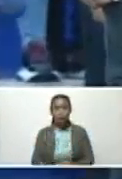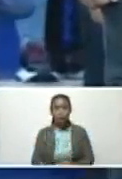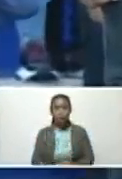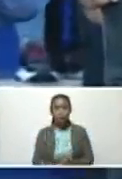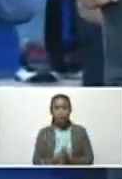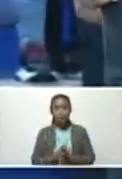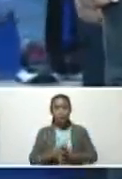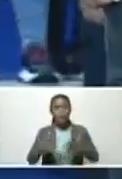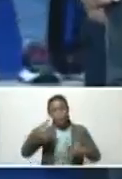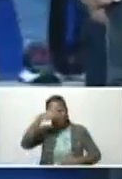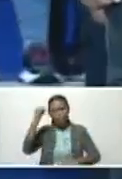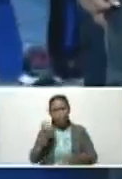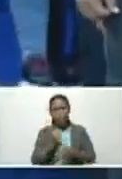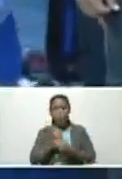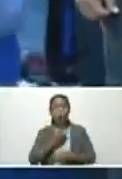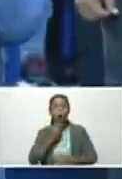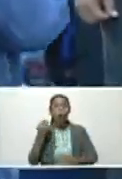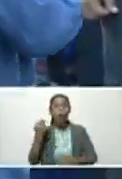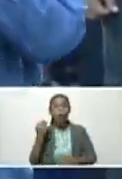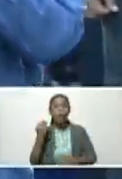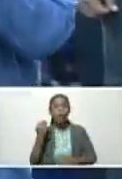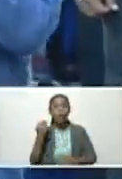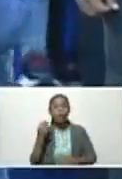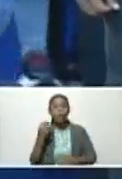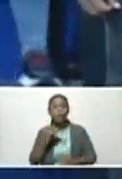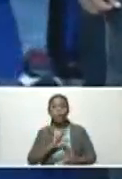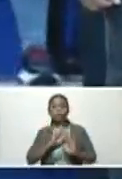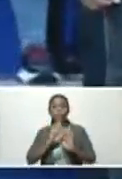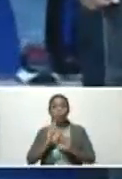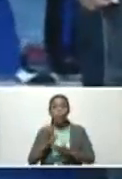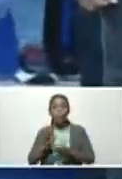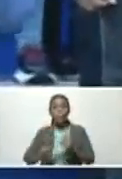gran chamba juvenil repotenciada,